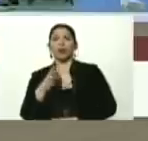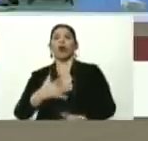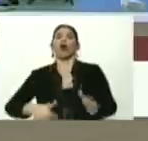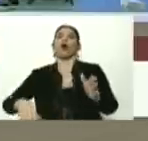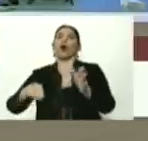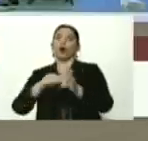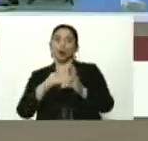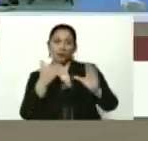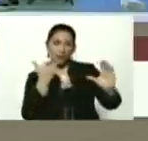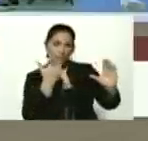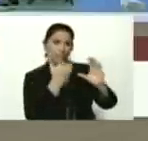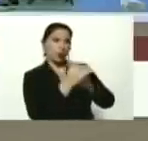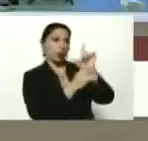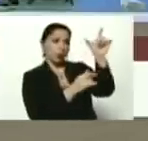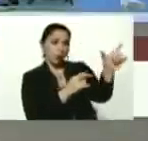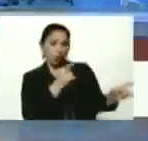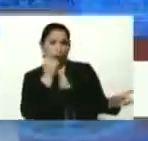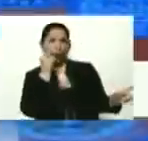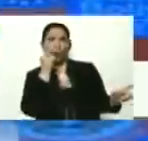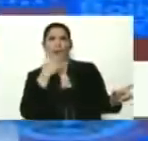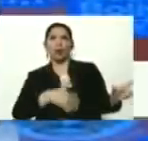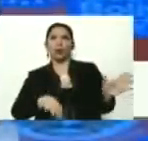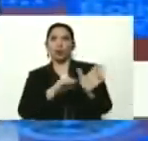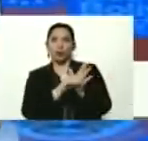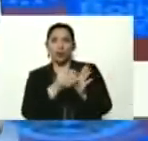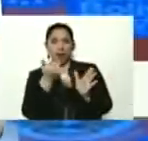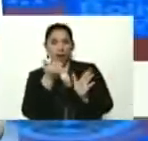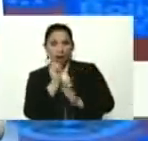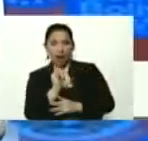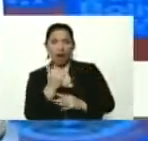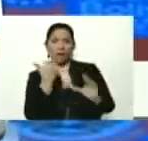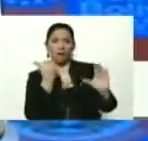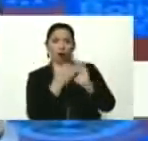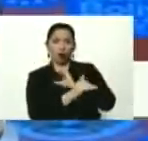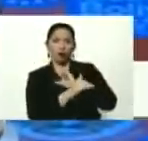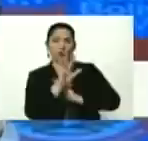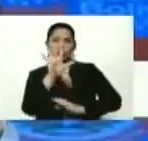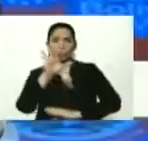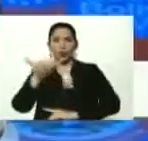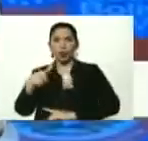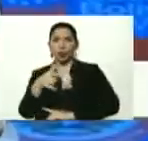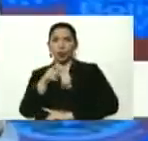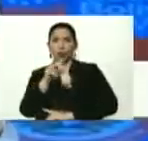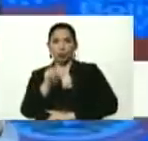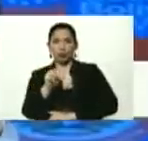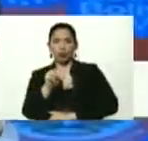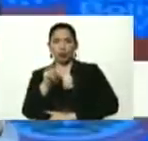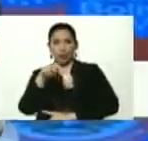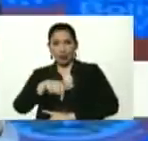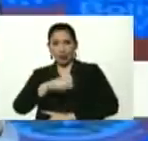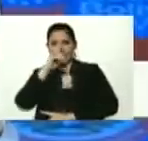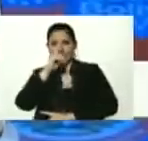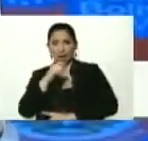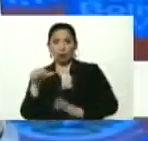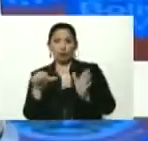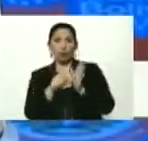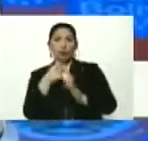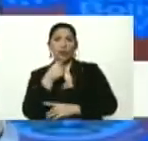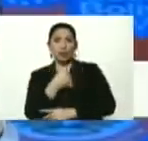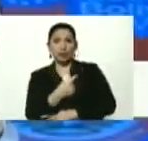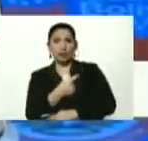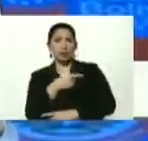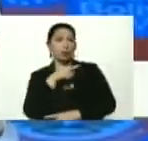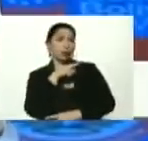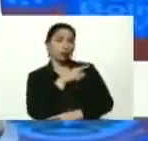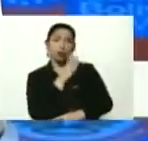a responder, aquí hay un correo del 5 de junio de este año, donde le dicen, usted